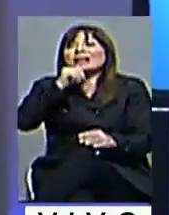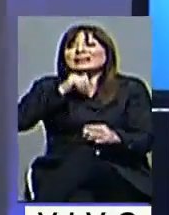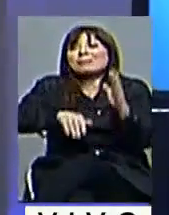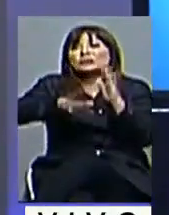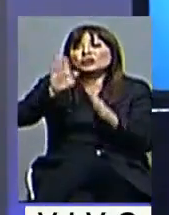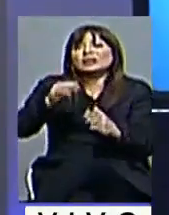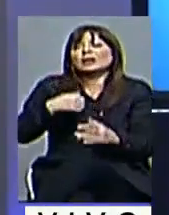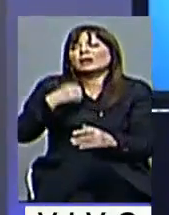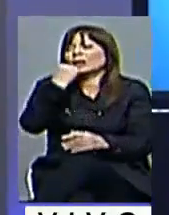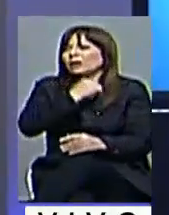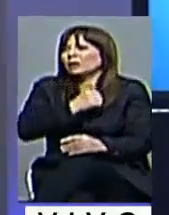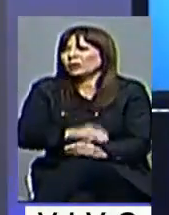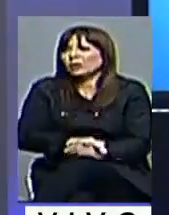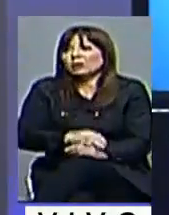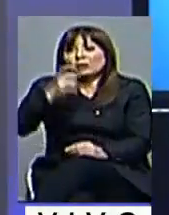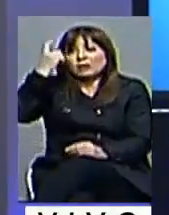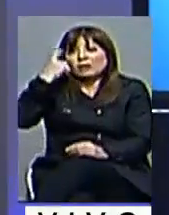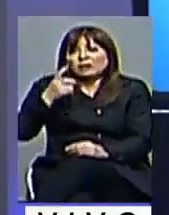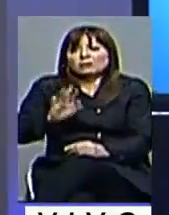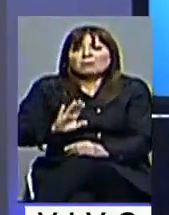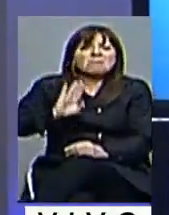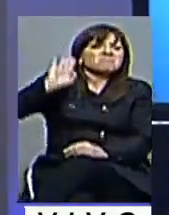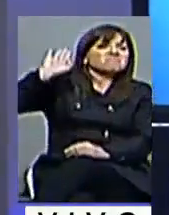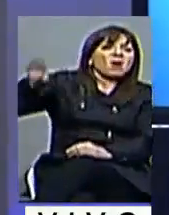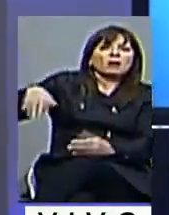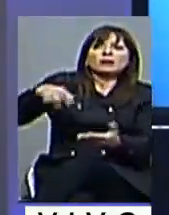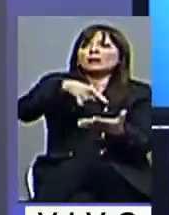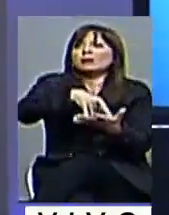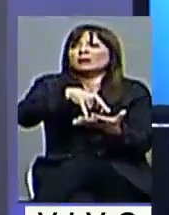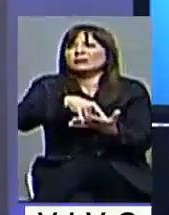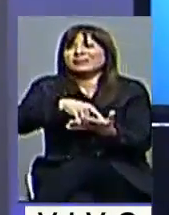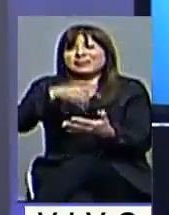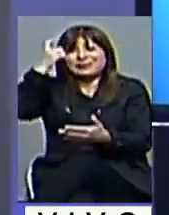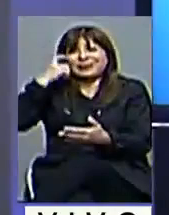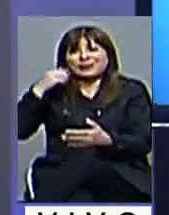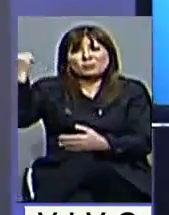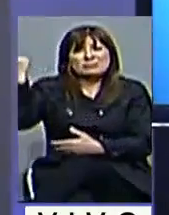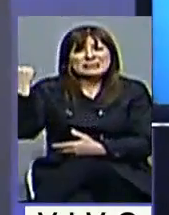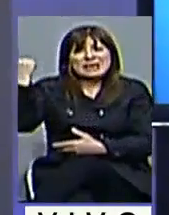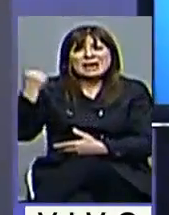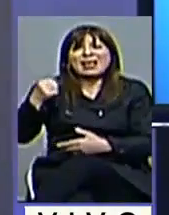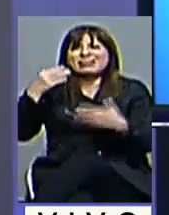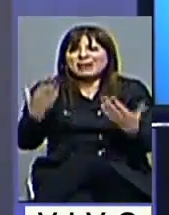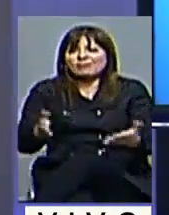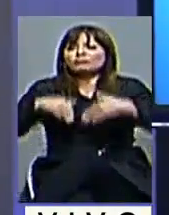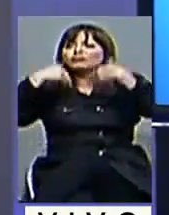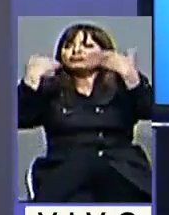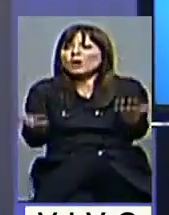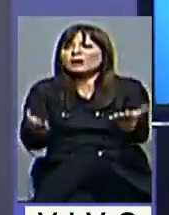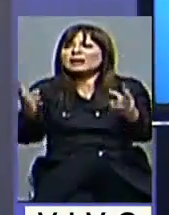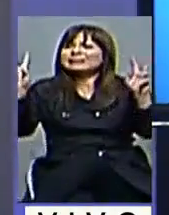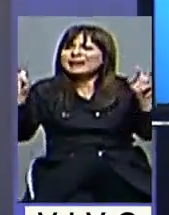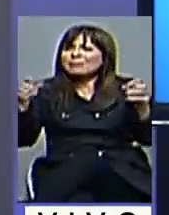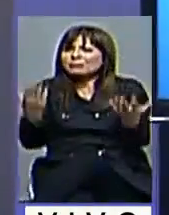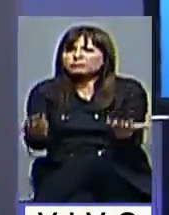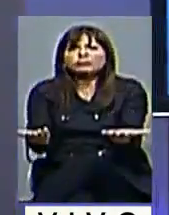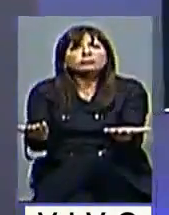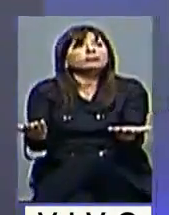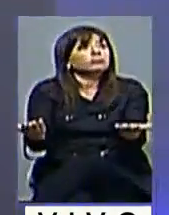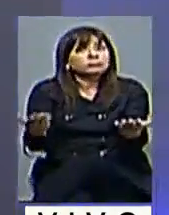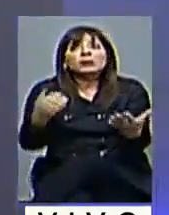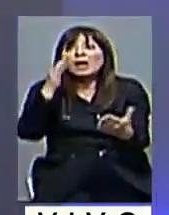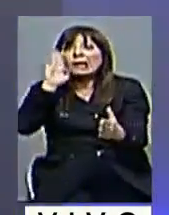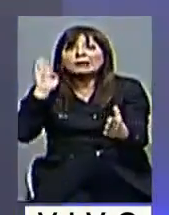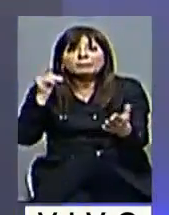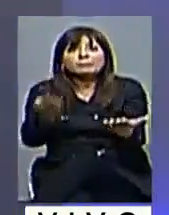que es un error. Creo que eso es ningunear a los parlamentarios. Creo que Piñera tiene que poner los temas sobre la mesa y estoy seguro que en algunos temas lo va a